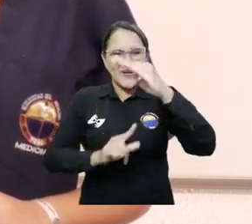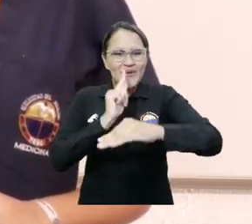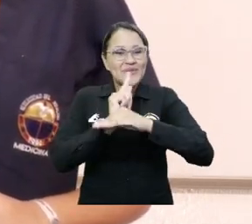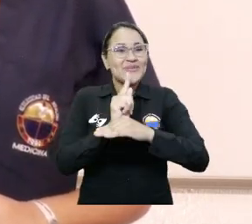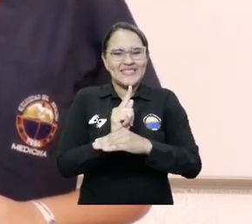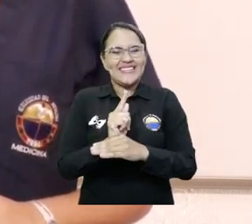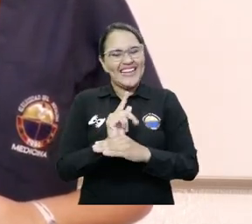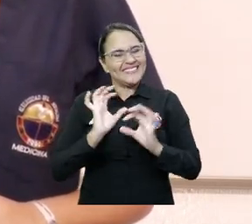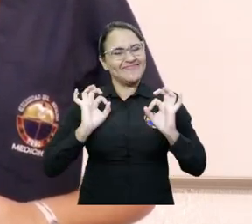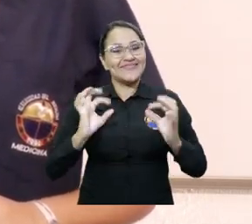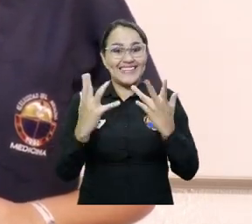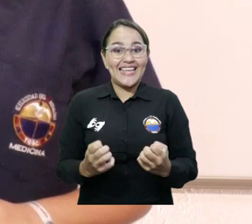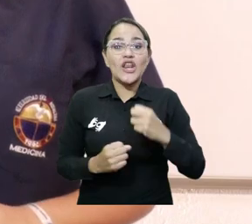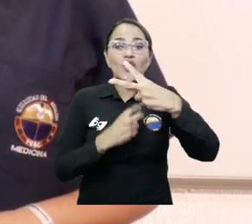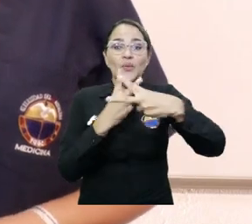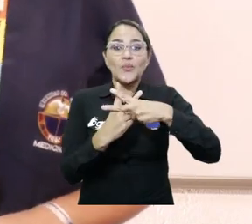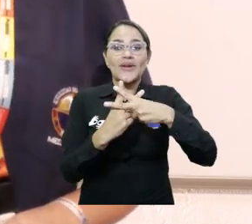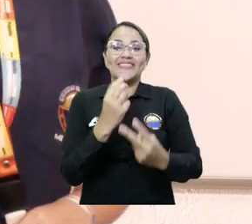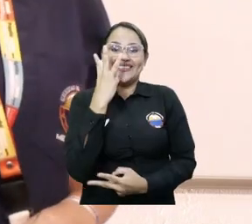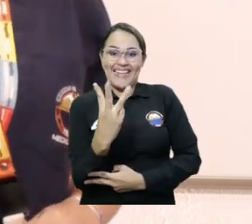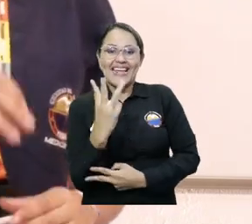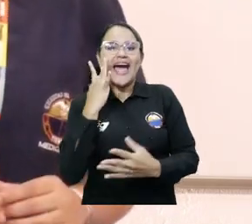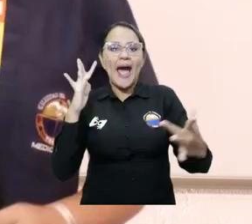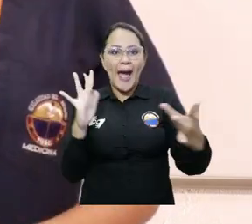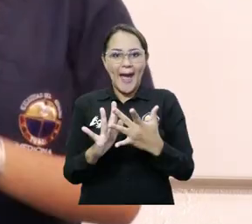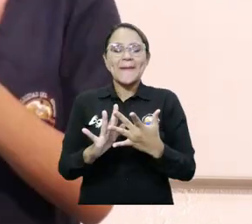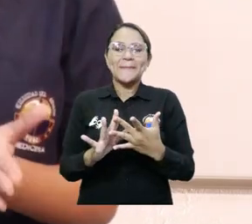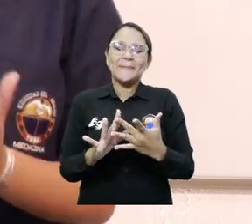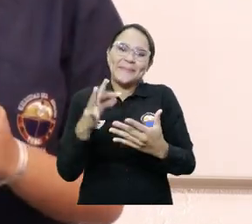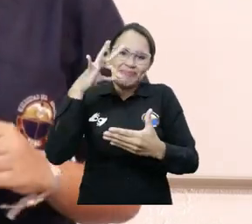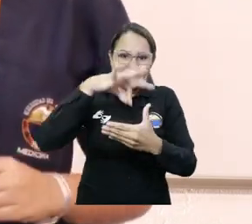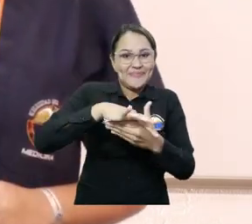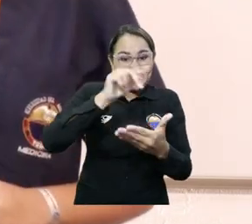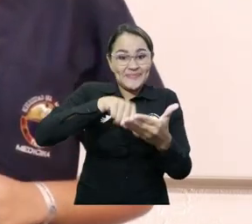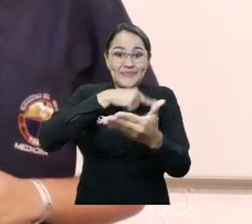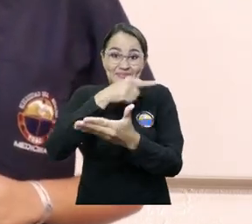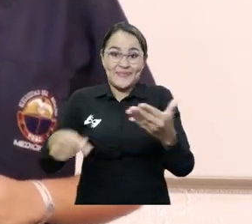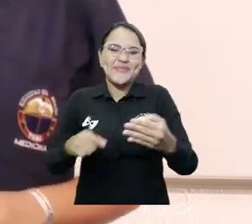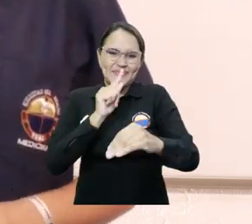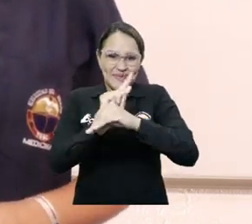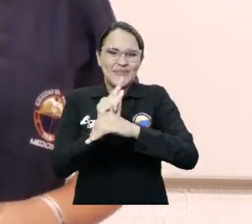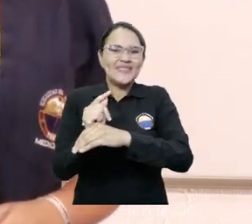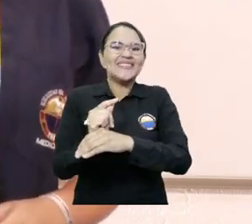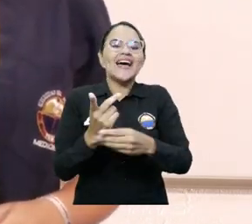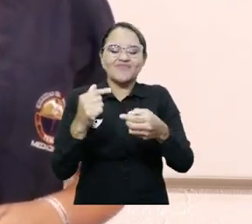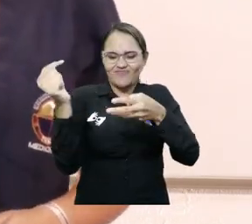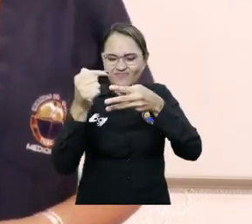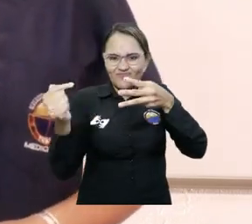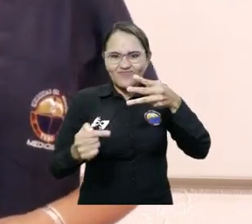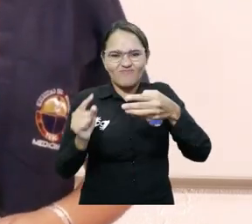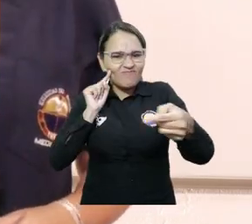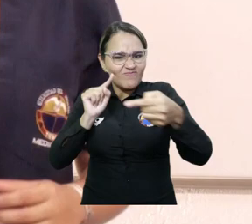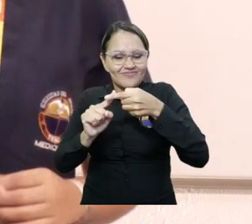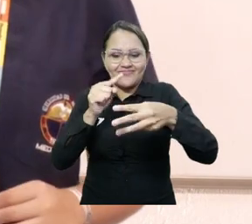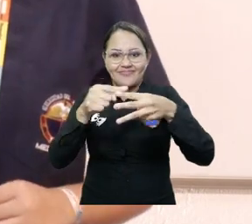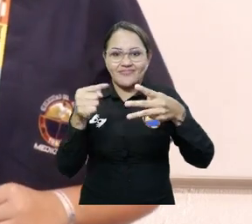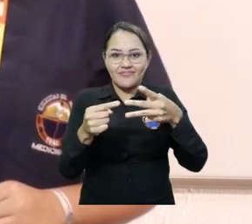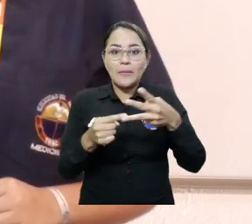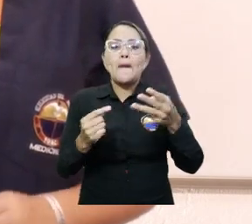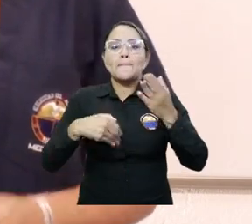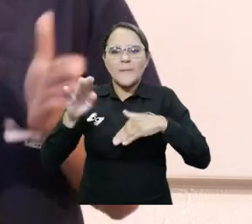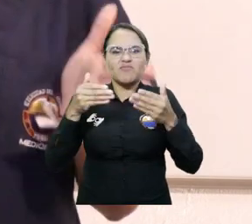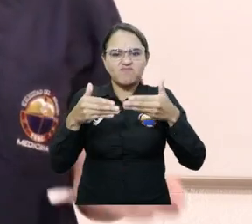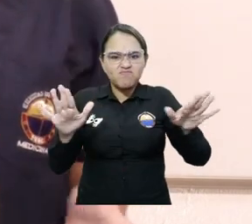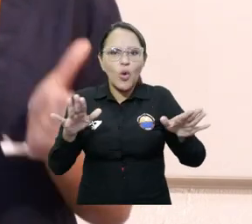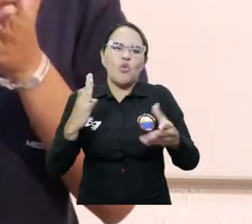la facultad de nuestros sueños. Somos el número 3 en el tarjetón y por eso queremos construir facultad contigo en 3 pasos. Primero, fomentar